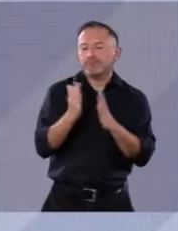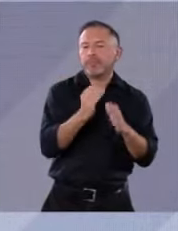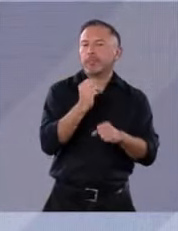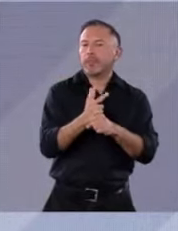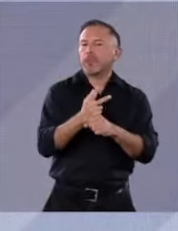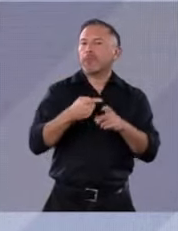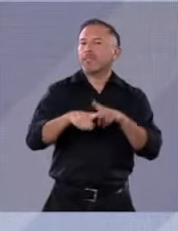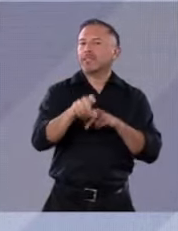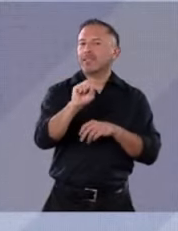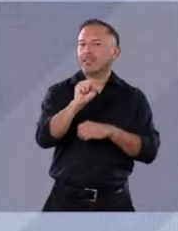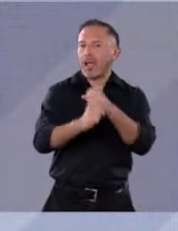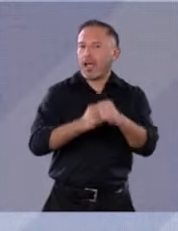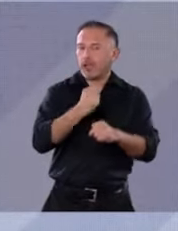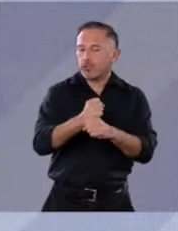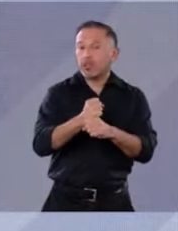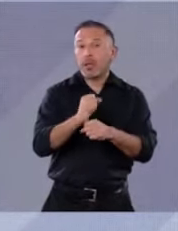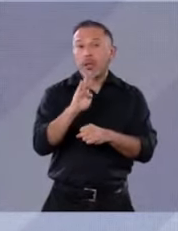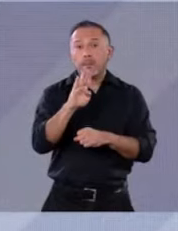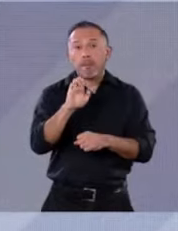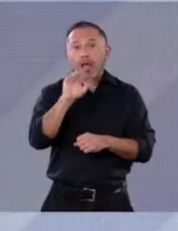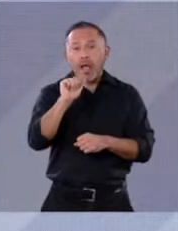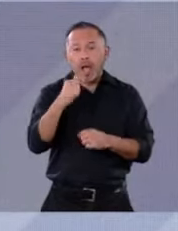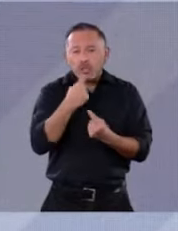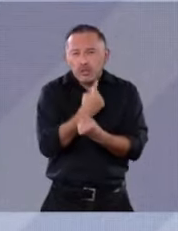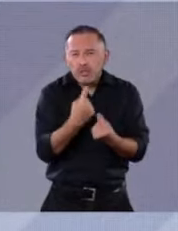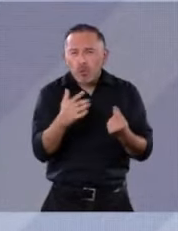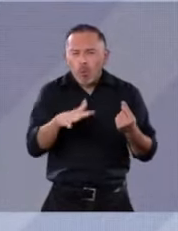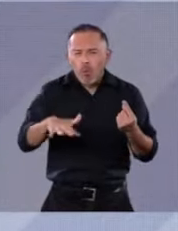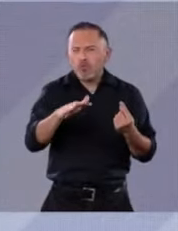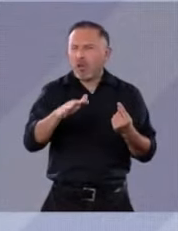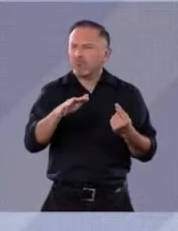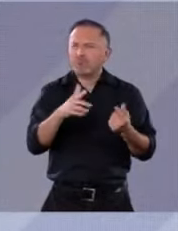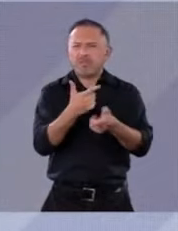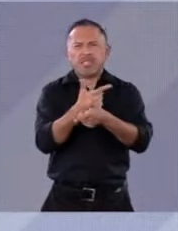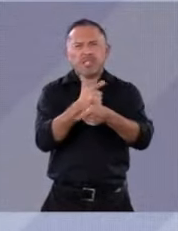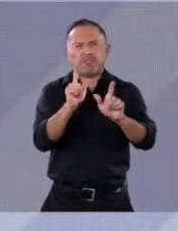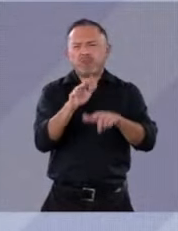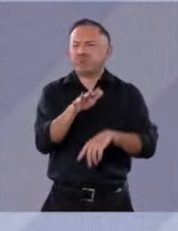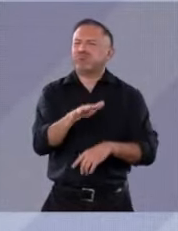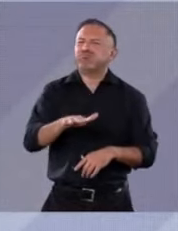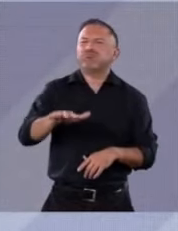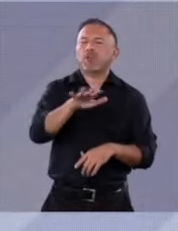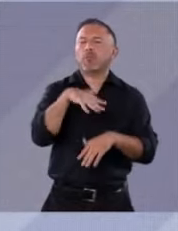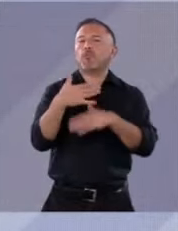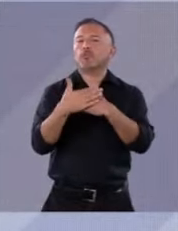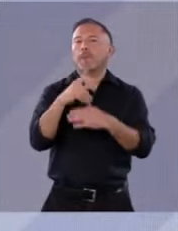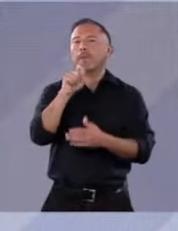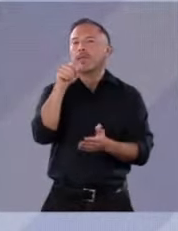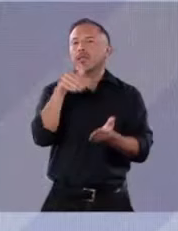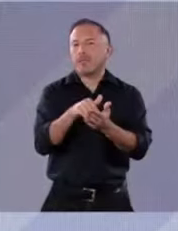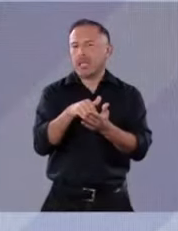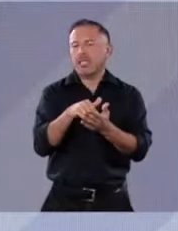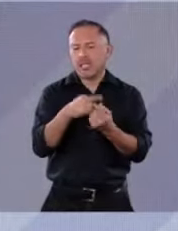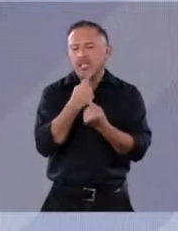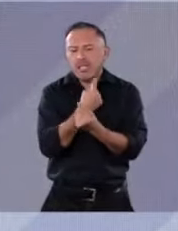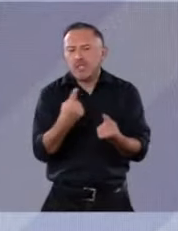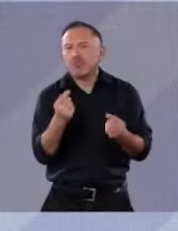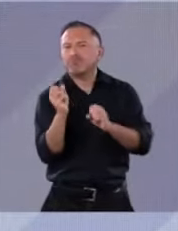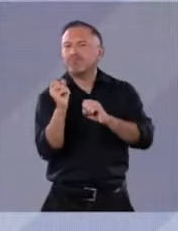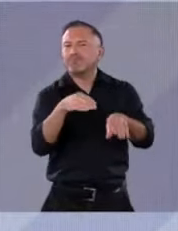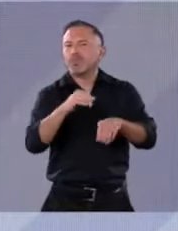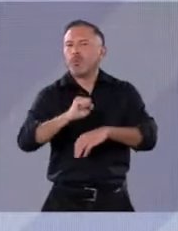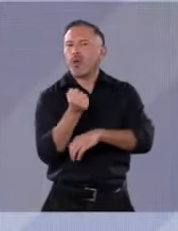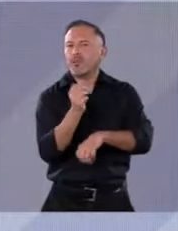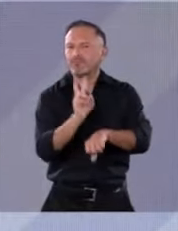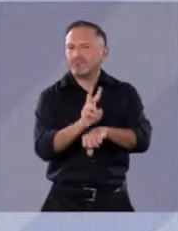niños y jóvenes será universal. Crearemos 20,000 estancias infantiles y 100,000 escuelas de